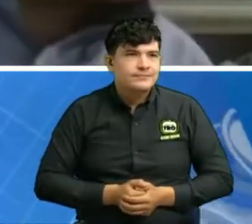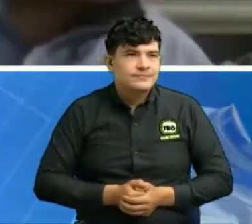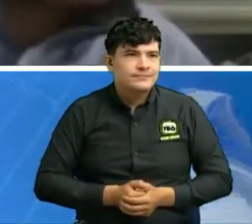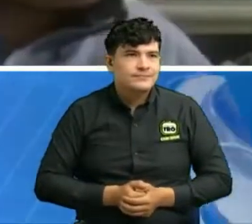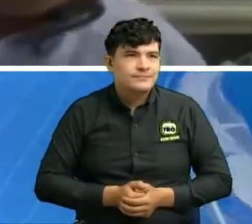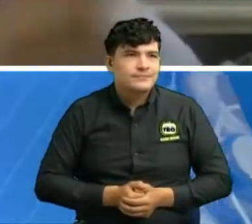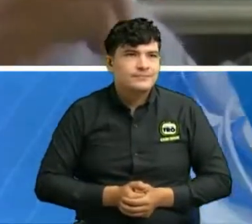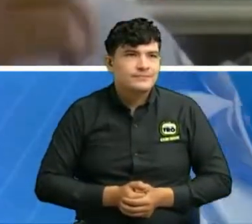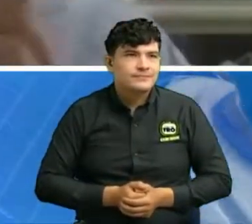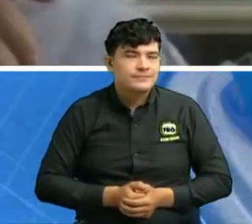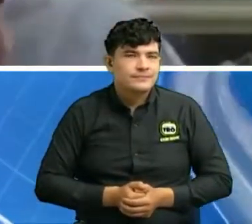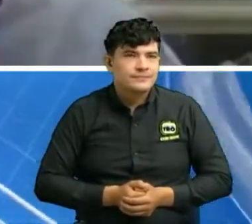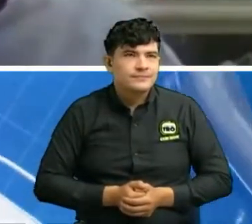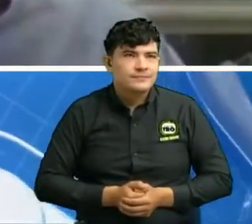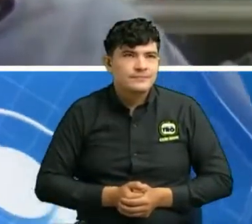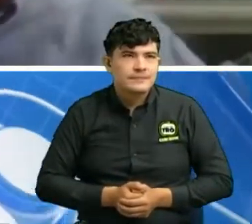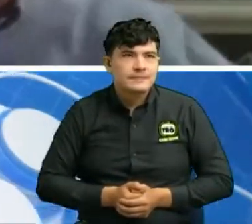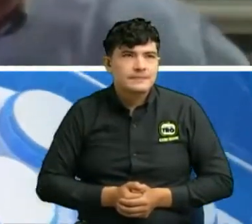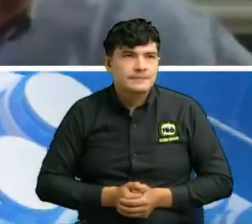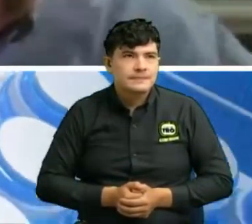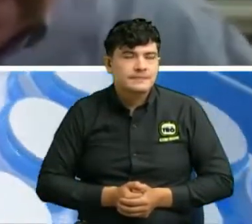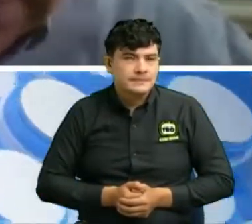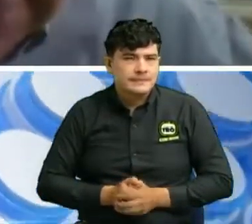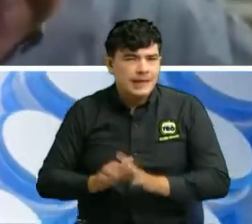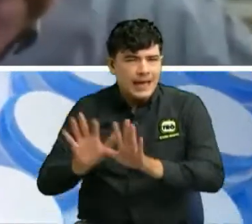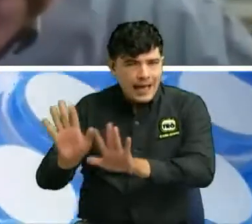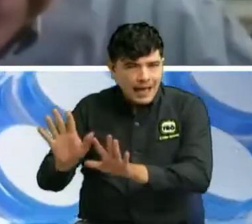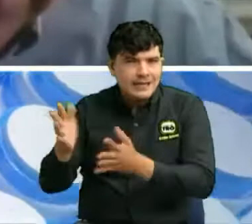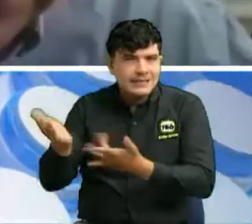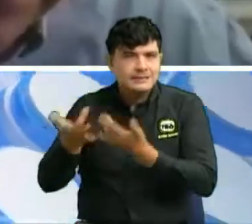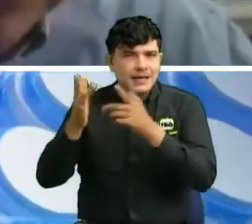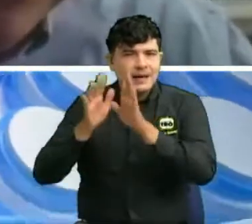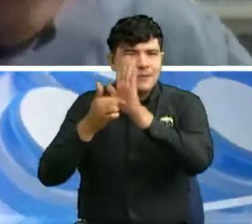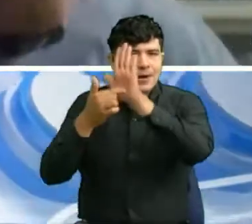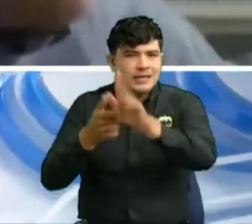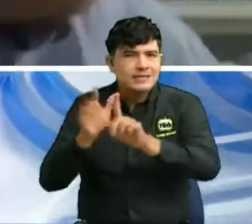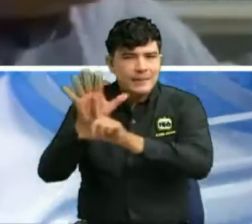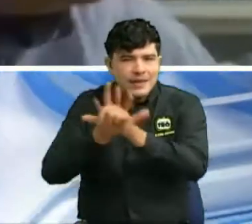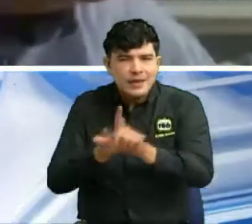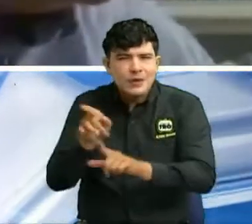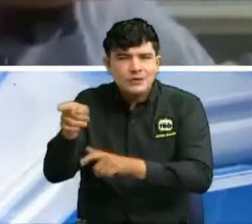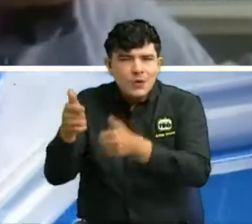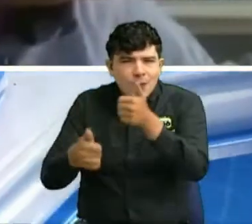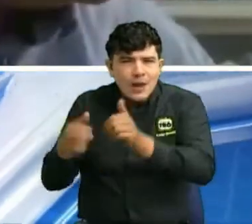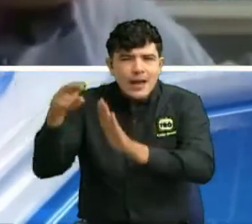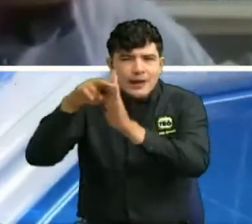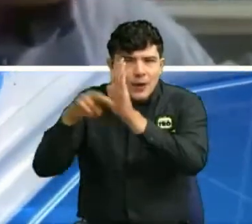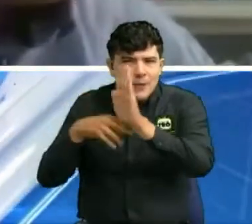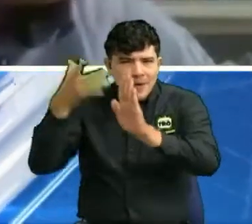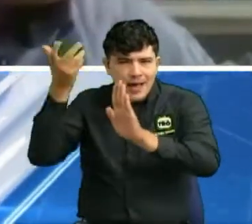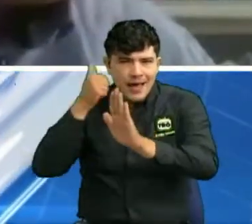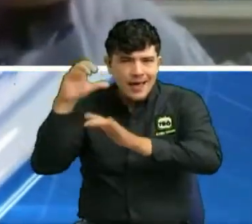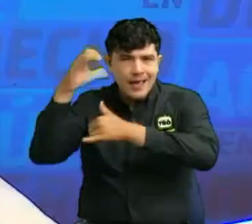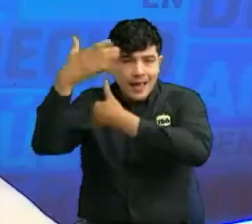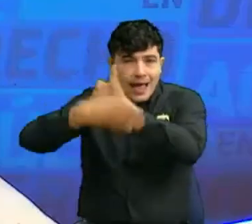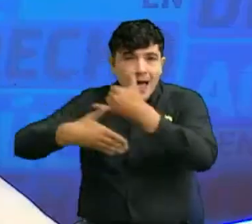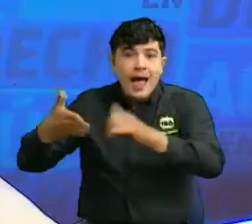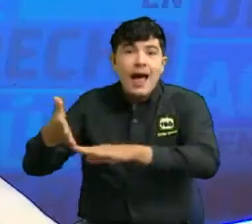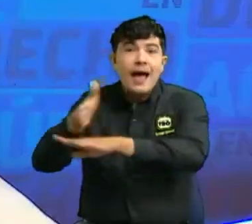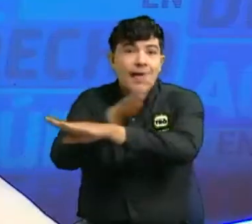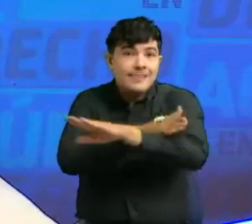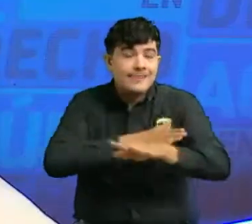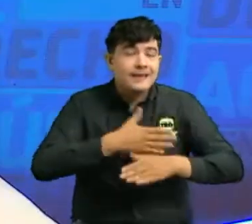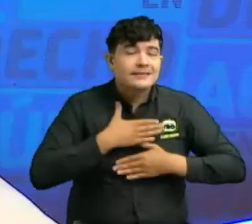Bueno, mientras que nosotros podemos darle a conocer a usted cuáles son los regímenes que hay de pensiones en Colombia, queremos saludar antes